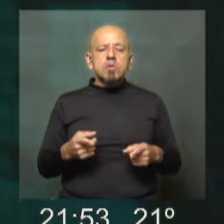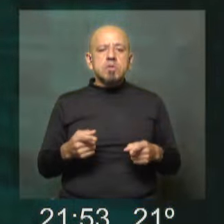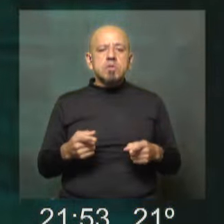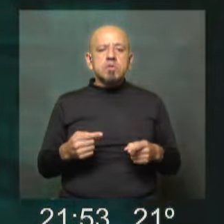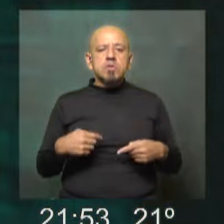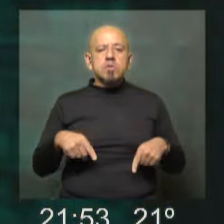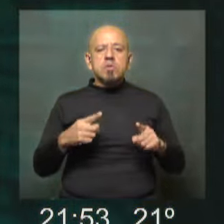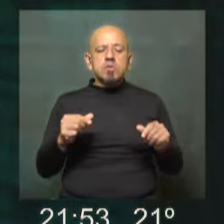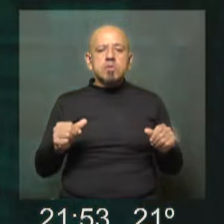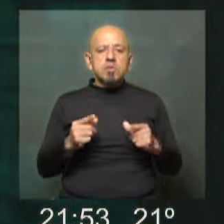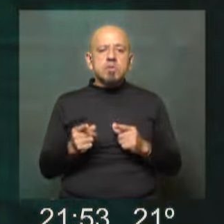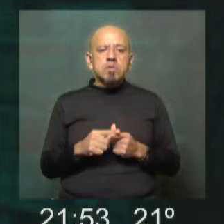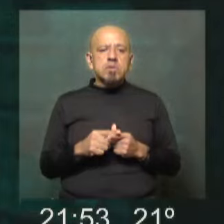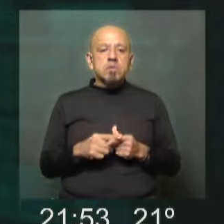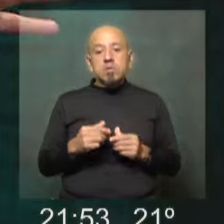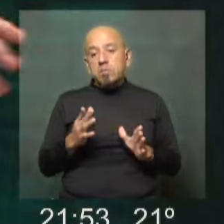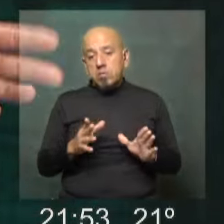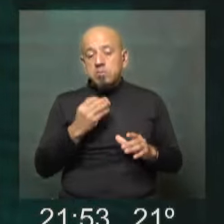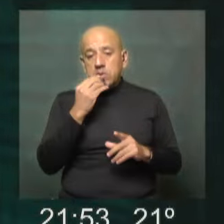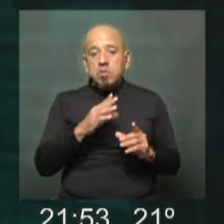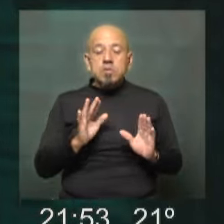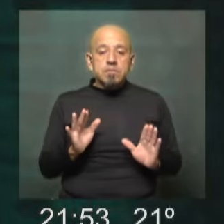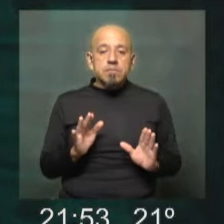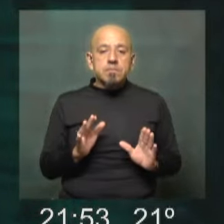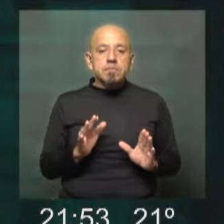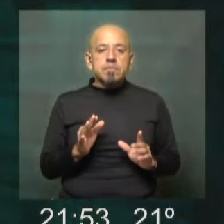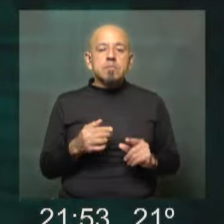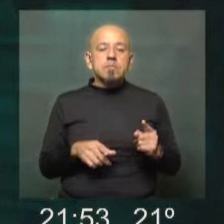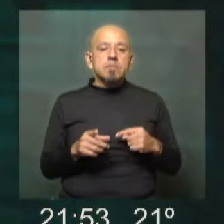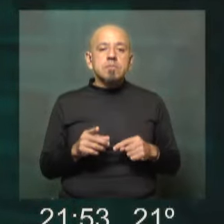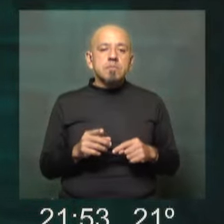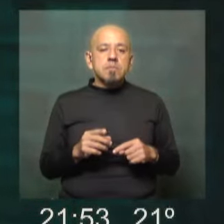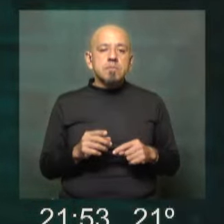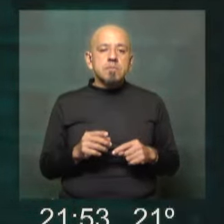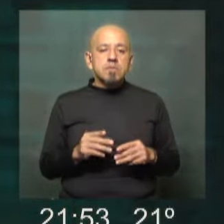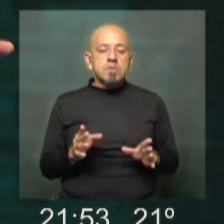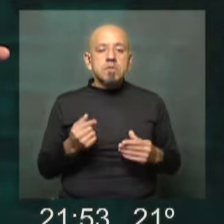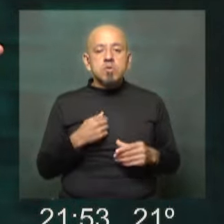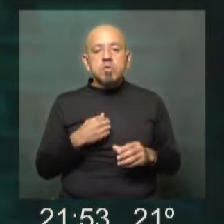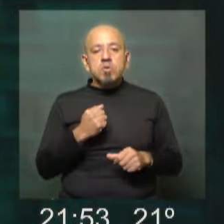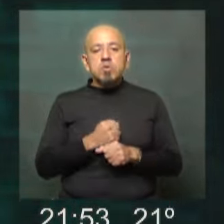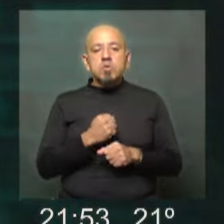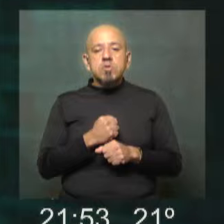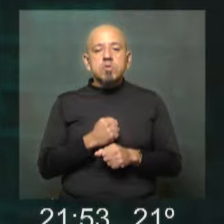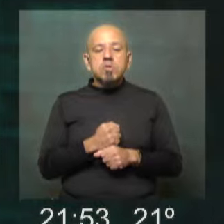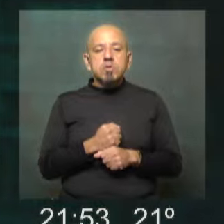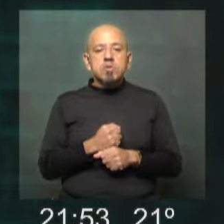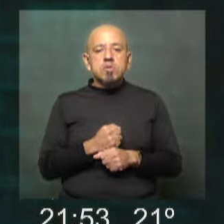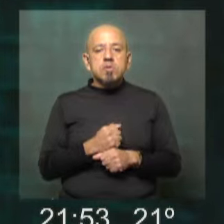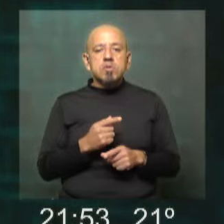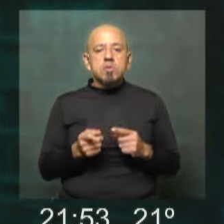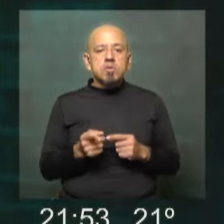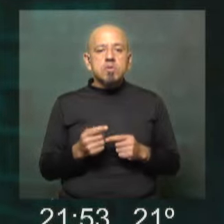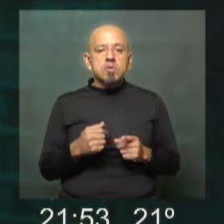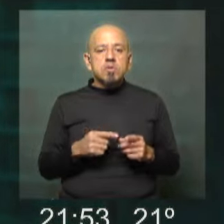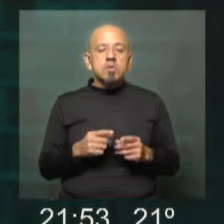entonces voy y lo hago. Buenísimo. Y después lo mejoro, ¿no? No es que queda como yo lo hice, porque trabajo más creativamente que técnicamente